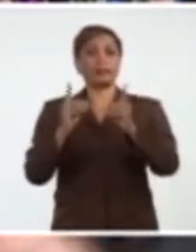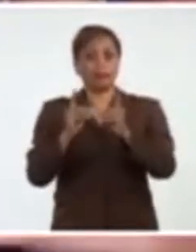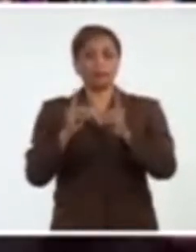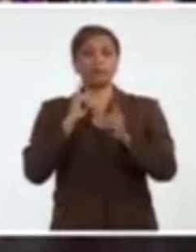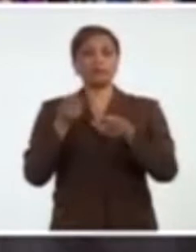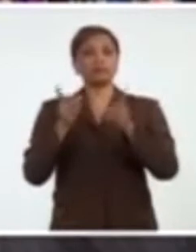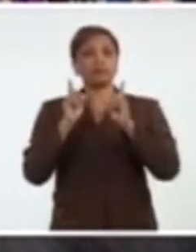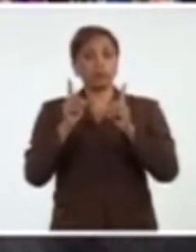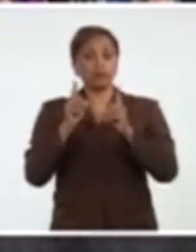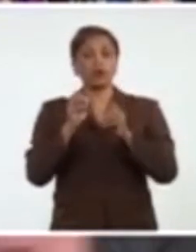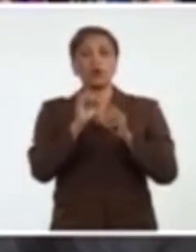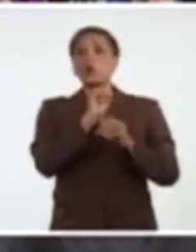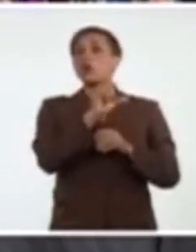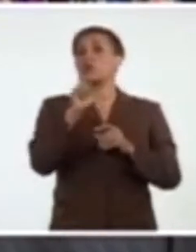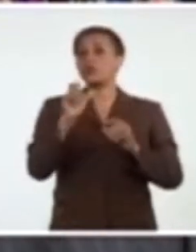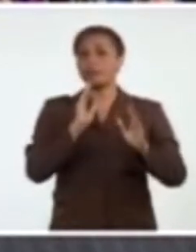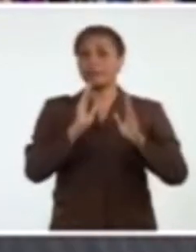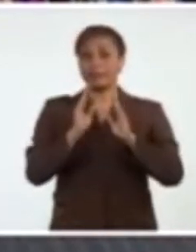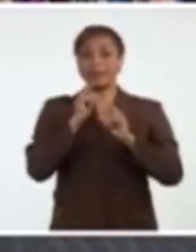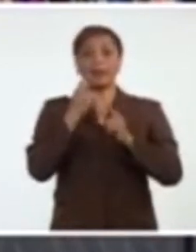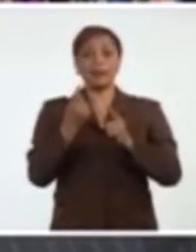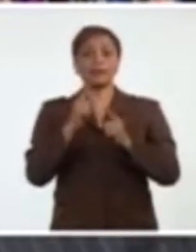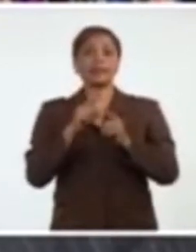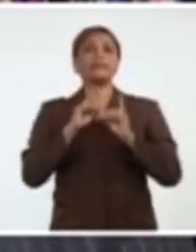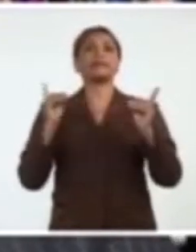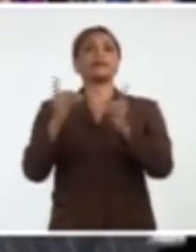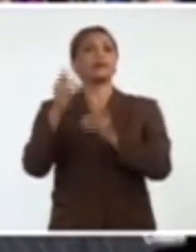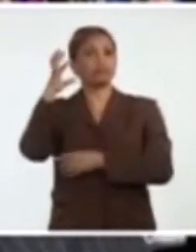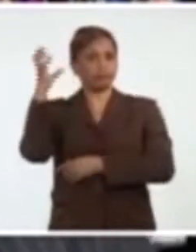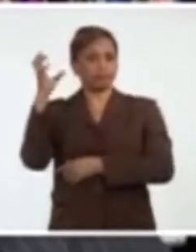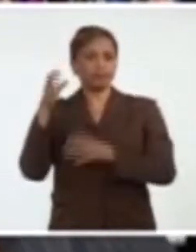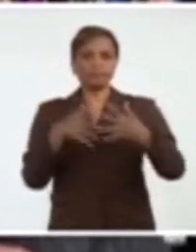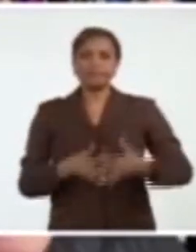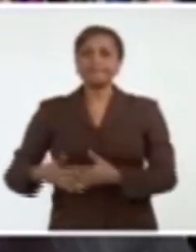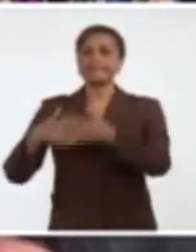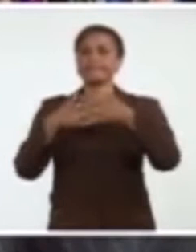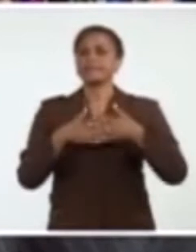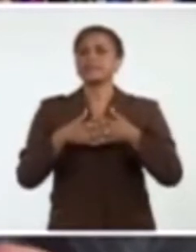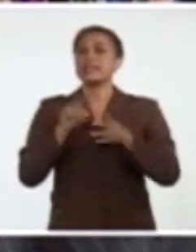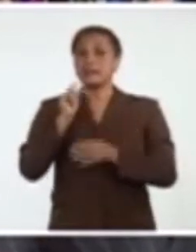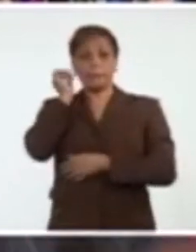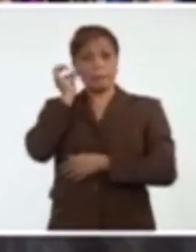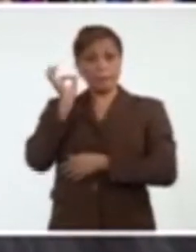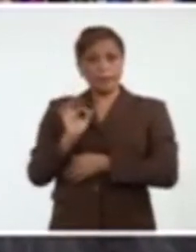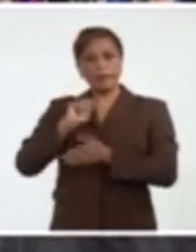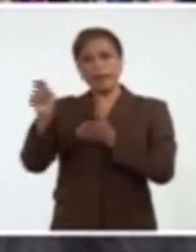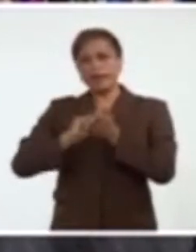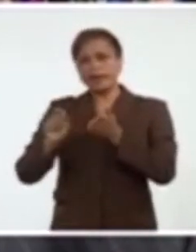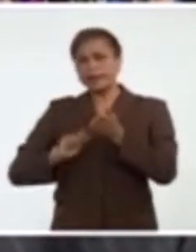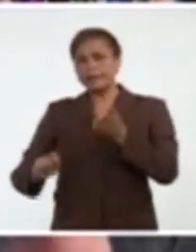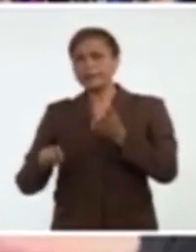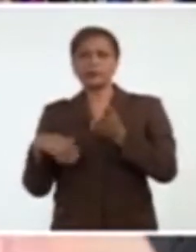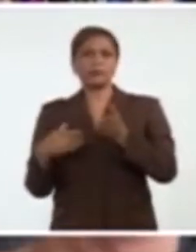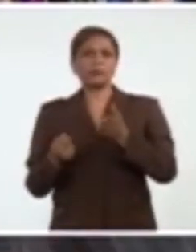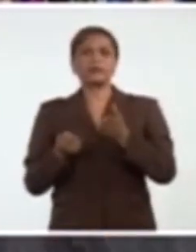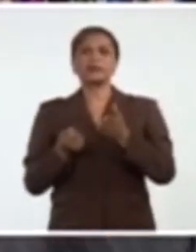Hemisferio Occidental del Departamento de Estado de Estados Unidos, y escribió sobre Rosa María Paya, lo